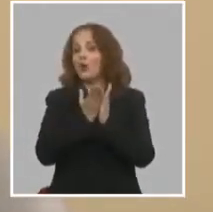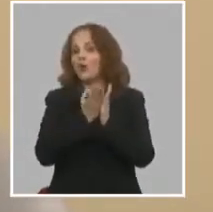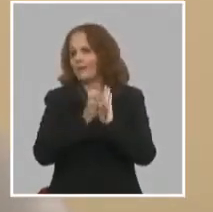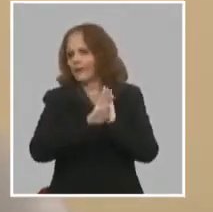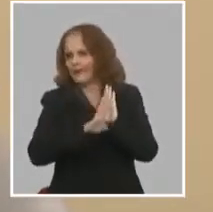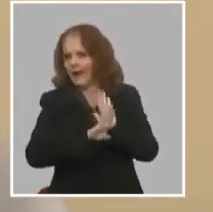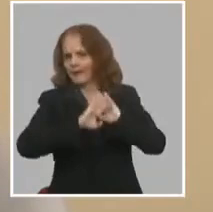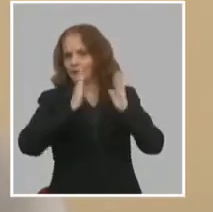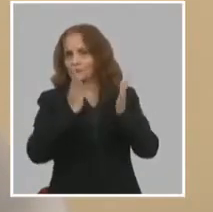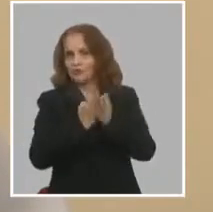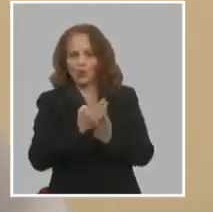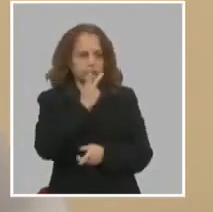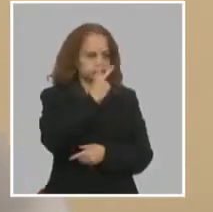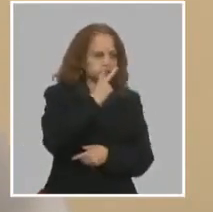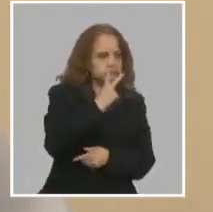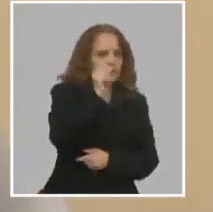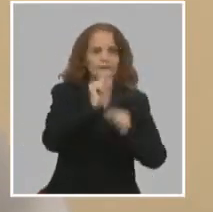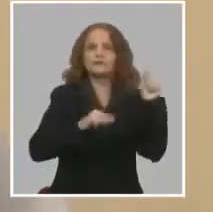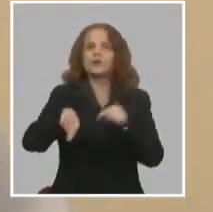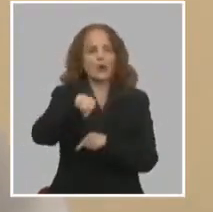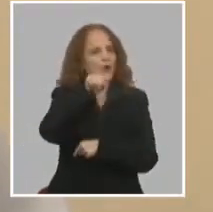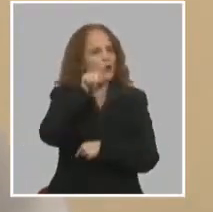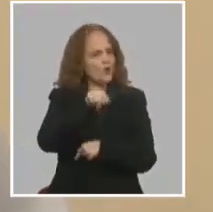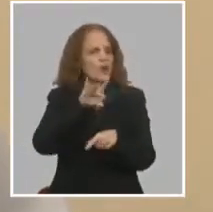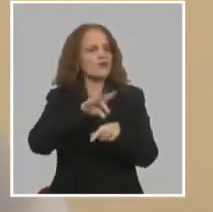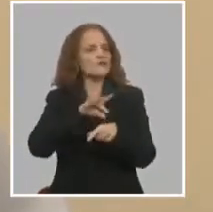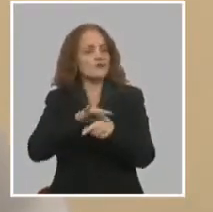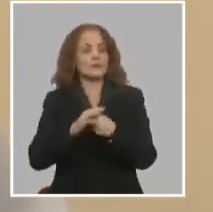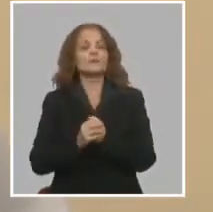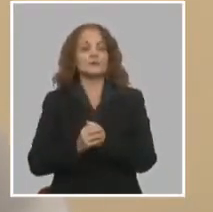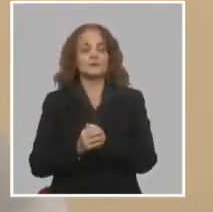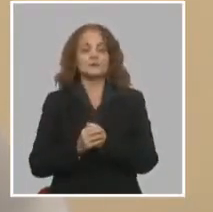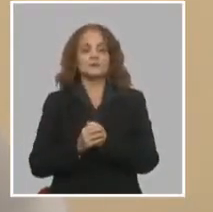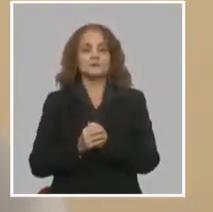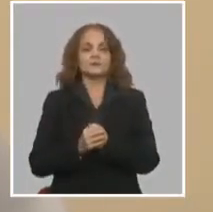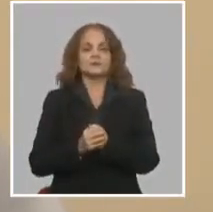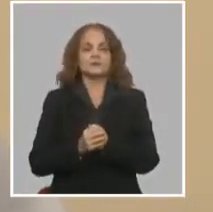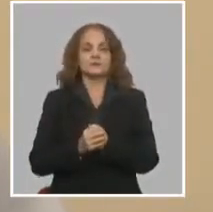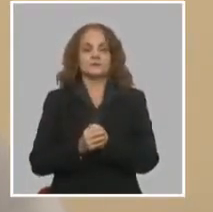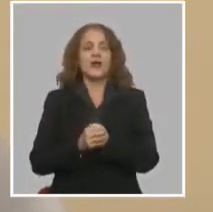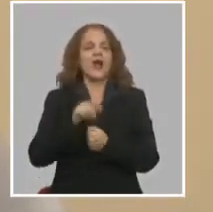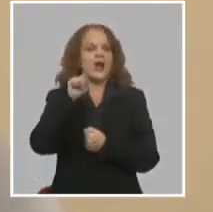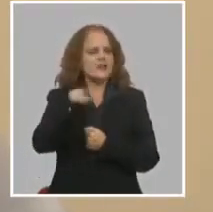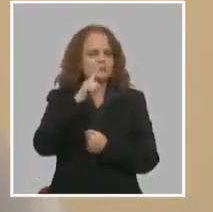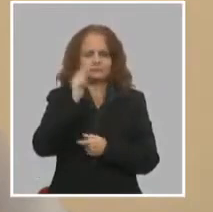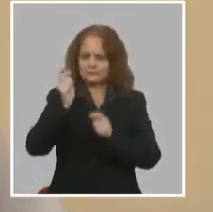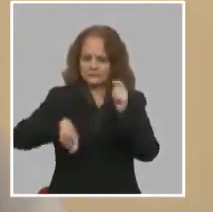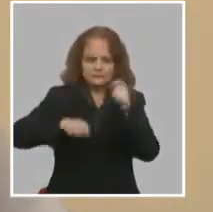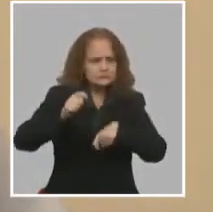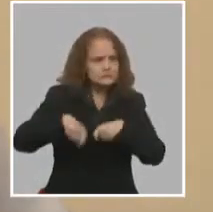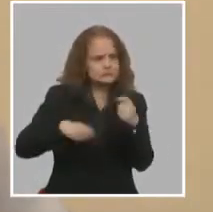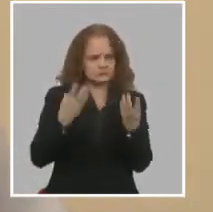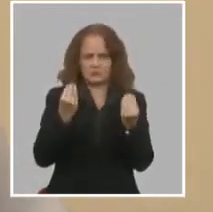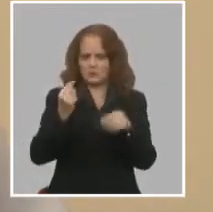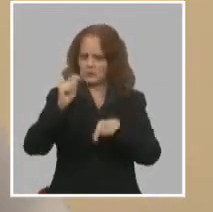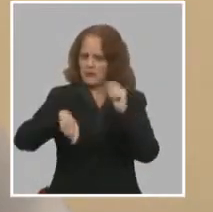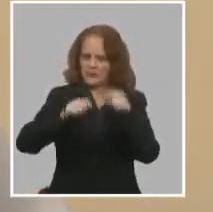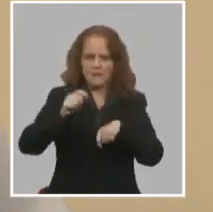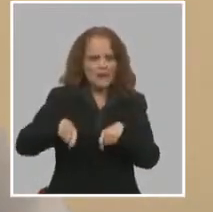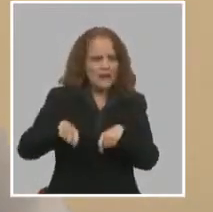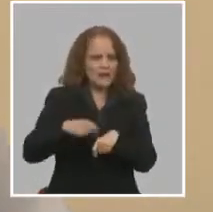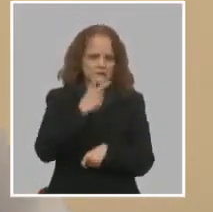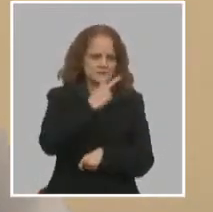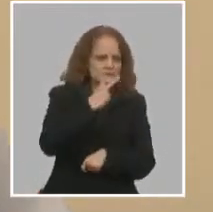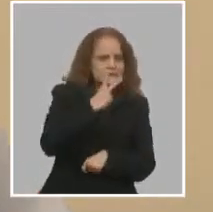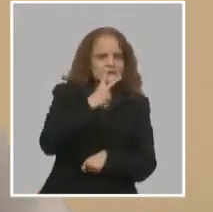teníamos en cuanto a la atención a los pacientes. Se realizaron muchas intervenciones de ortopedia, cirugía. Fueron